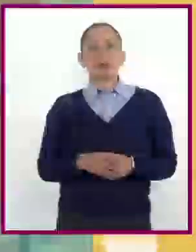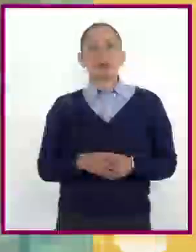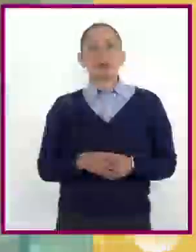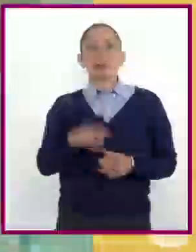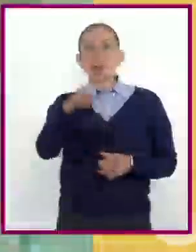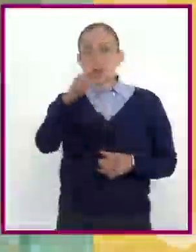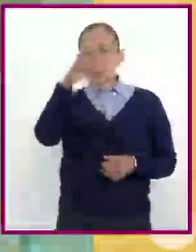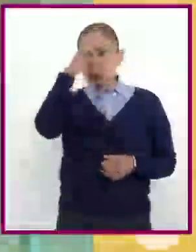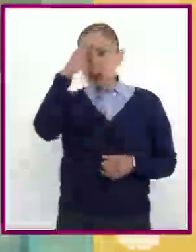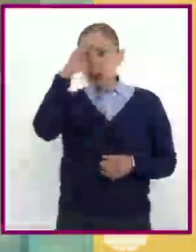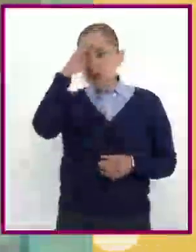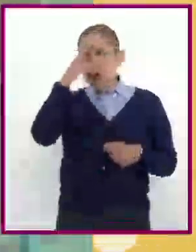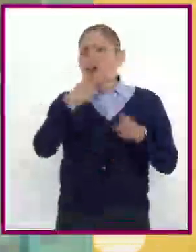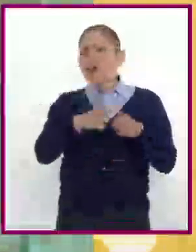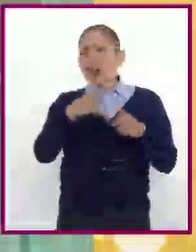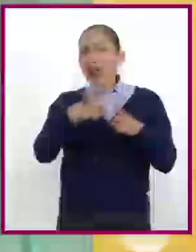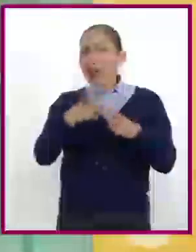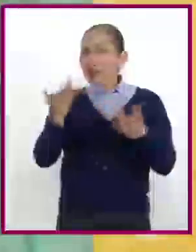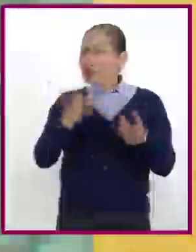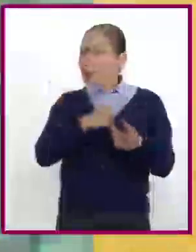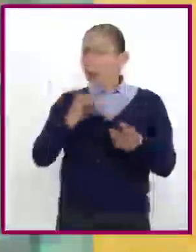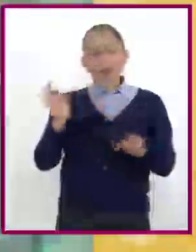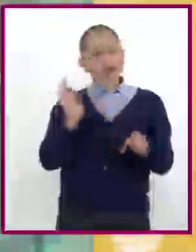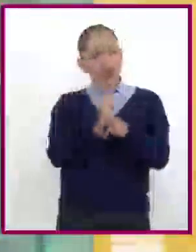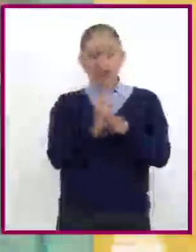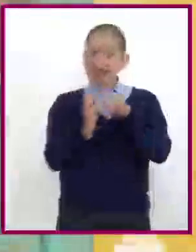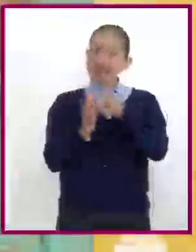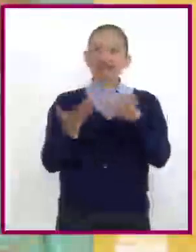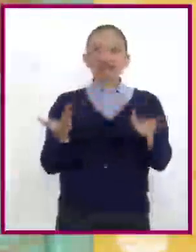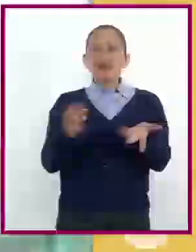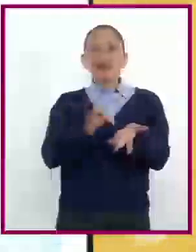¿Has pensado a quién le toca defender estos derechos?